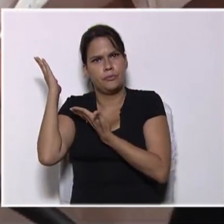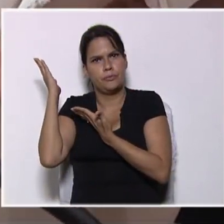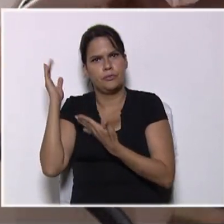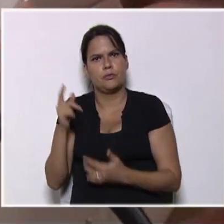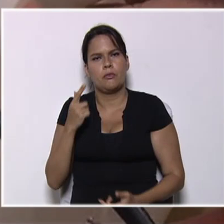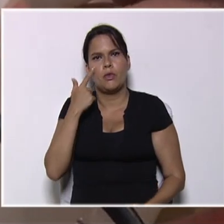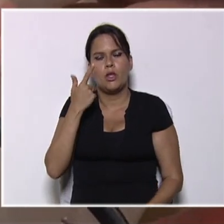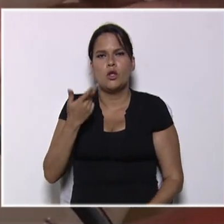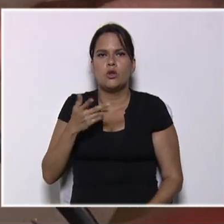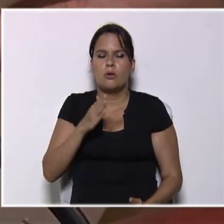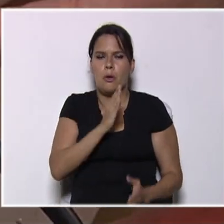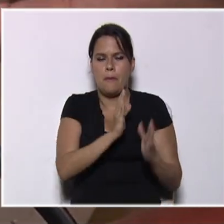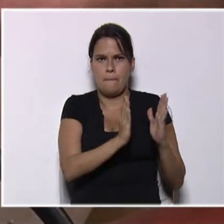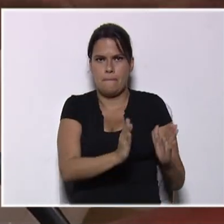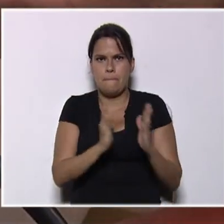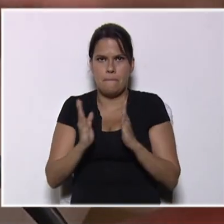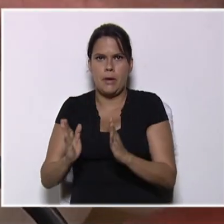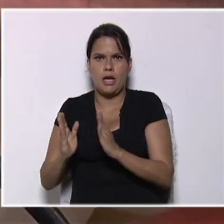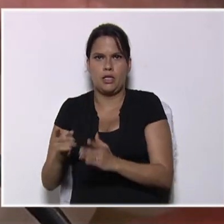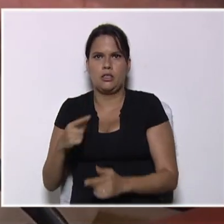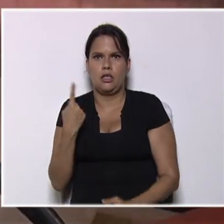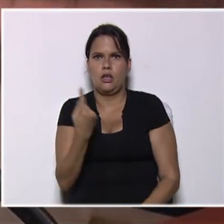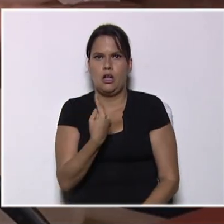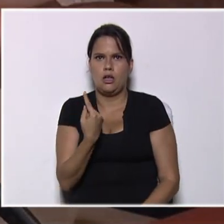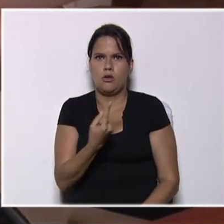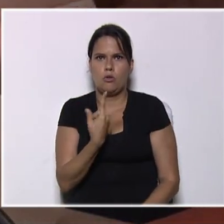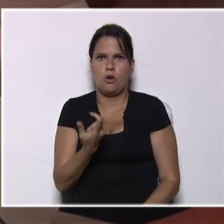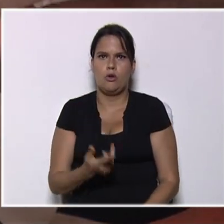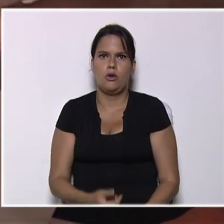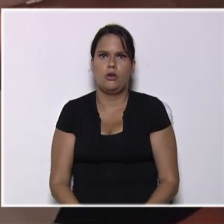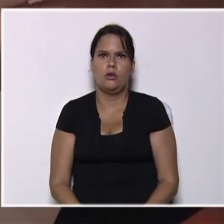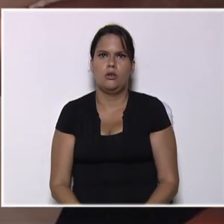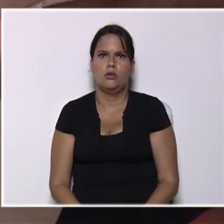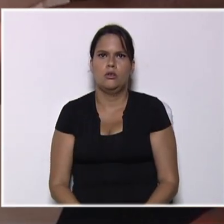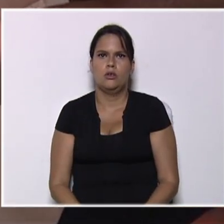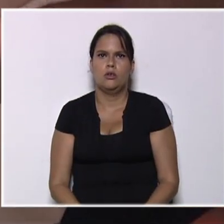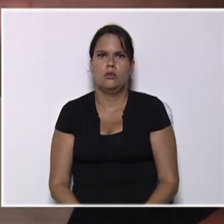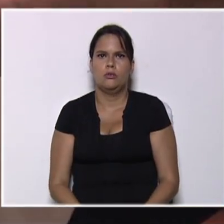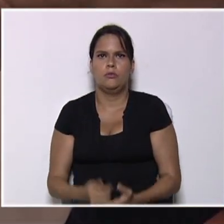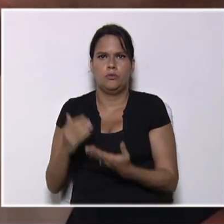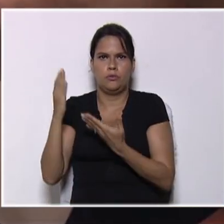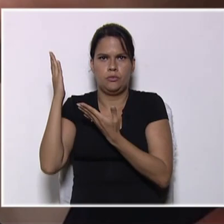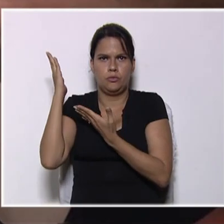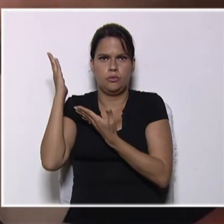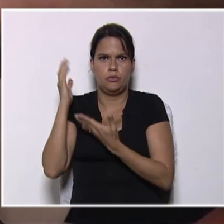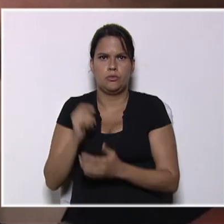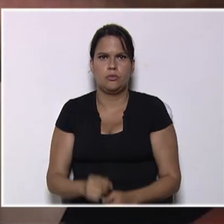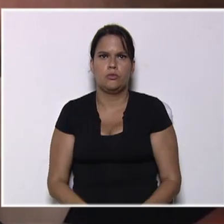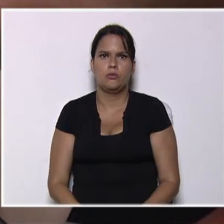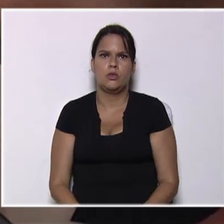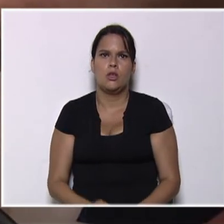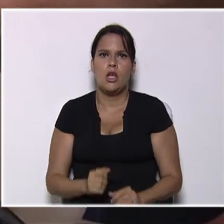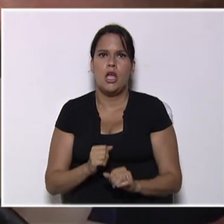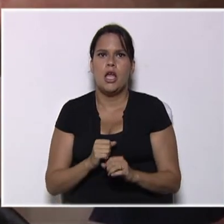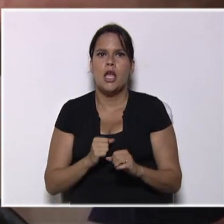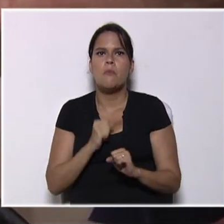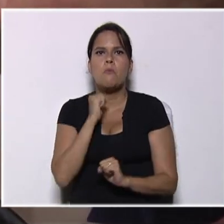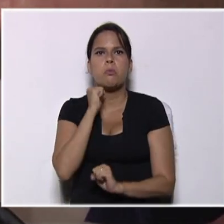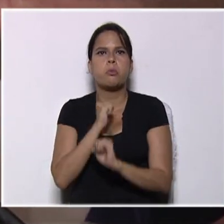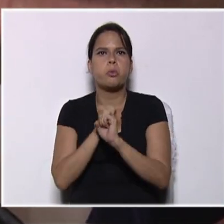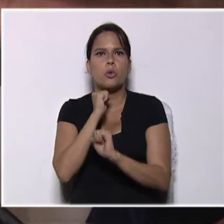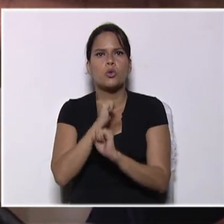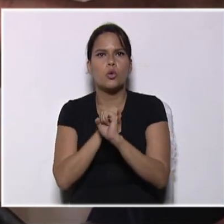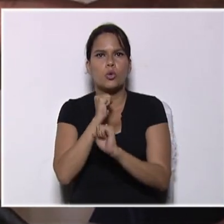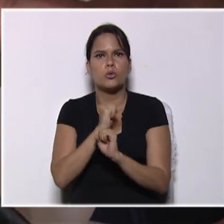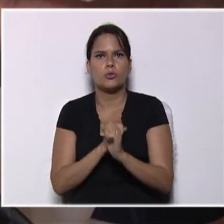tenemos partes de la licuadora, por ejemplo, como el controlador, que es esta parte interna, ¿verdad? Tenemos aquí el motor que tiene una parte de cobre,